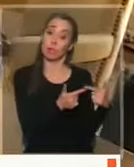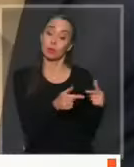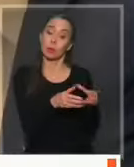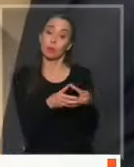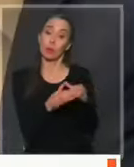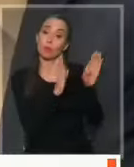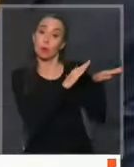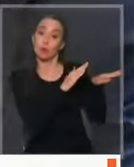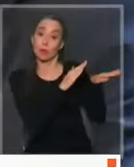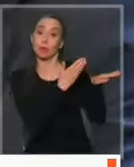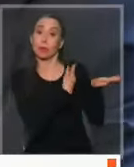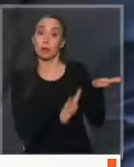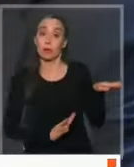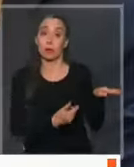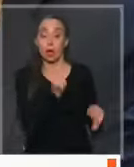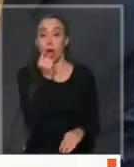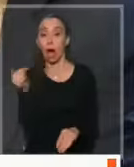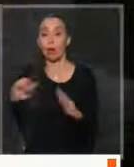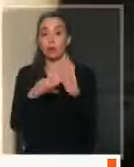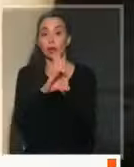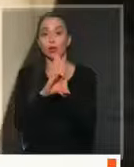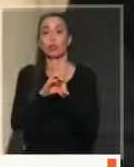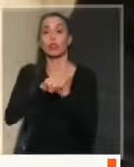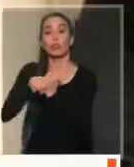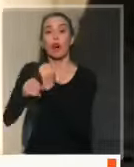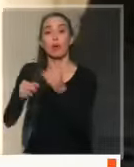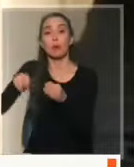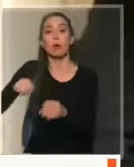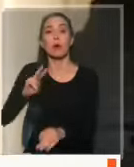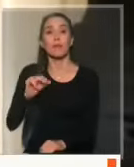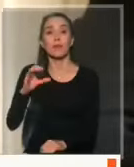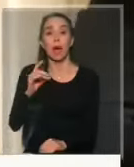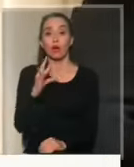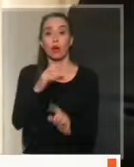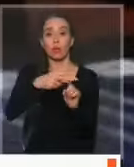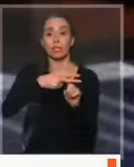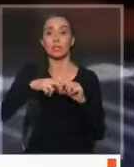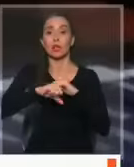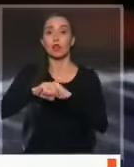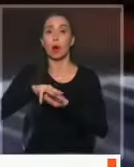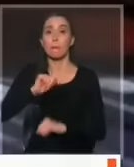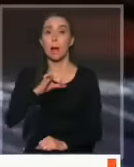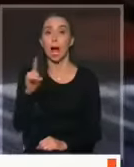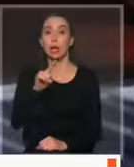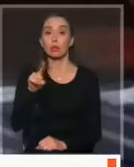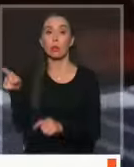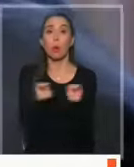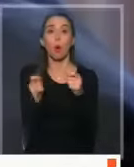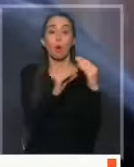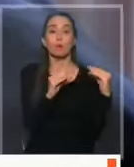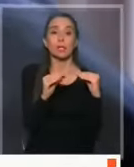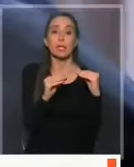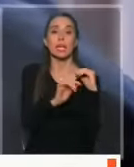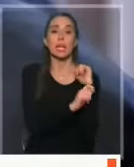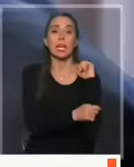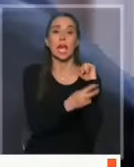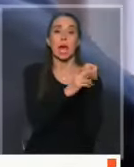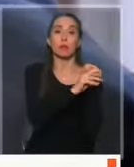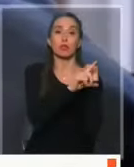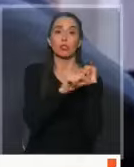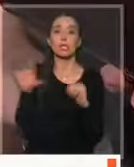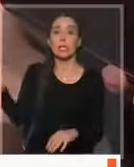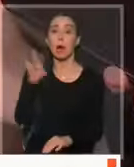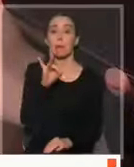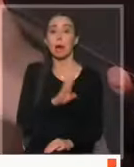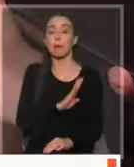oficialismo anunció una acusación constitucional contra Vivanco y la DC contra Jean-Pierre Matus por supuestas gestiones de Hermosilla en su llegada a la